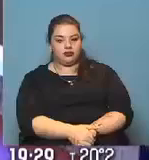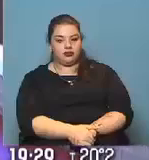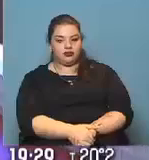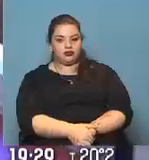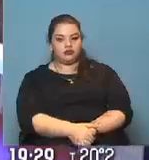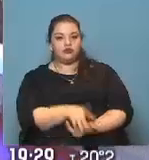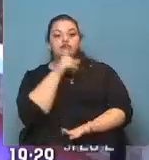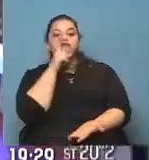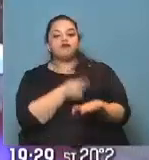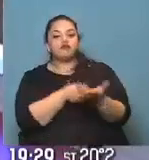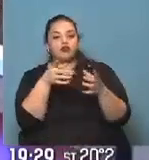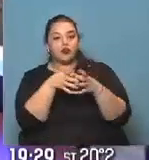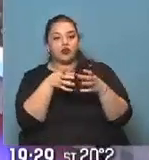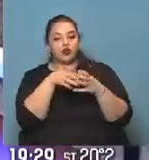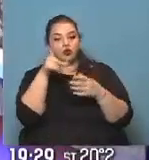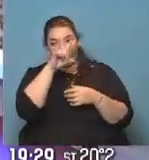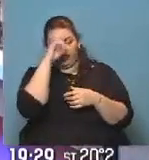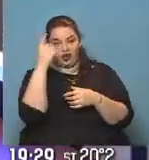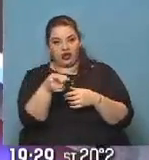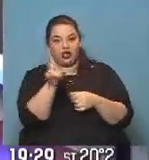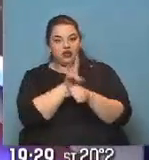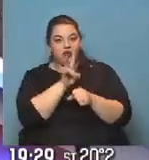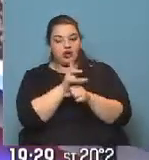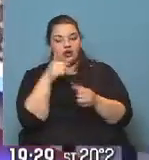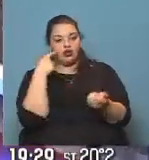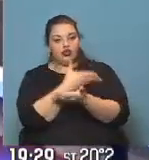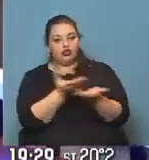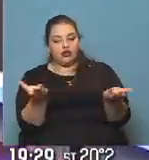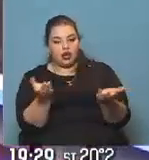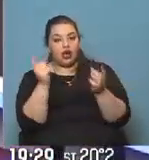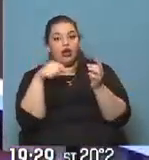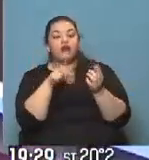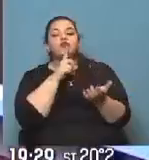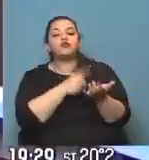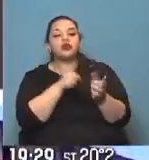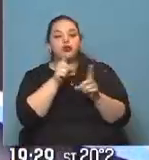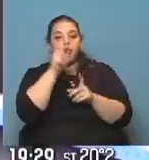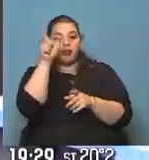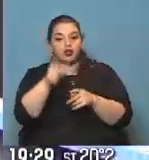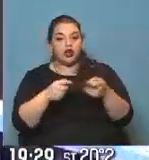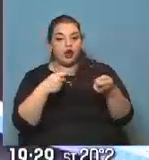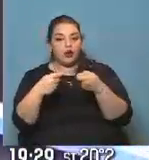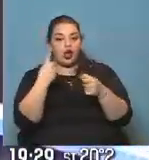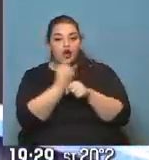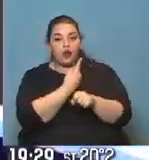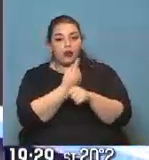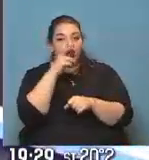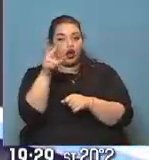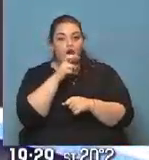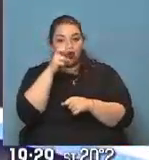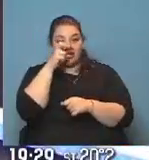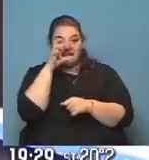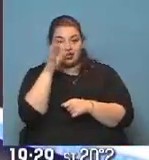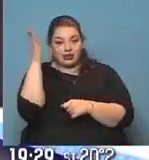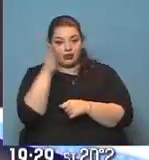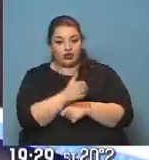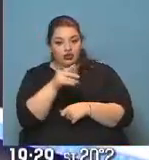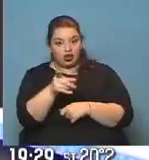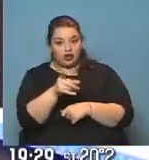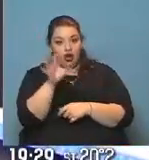Un fallo previsional de la Cámara Federal de Seguridad Social hoy determinó que un jubilado no puede cobrar un 70%